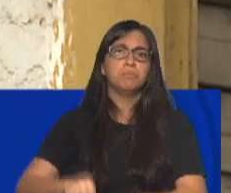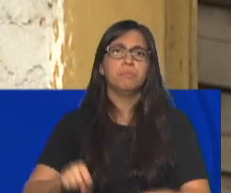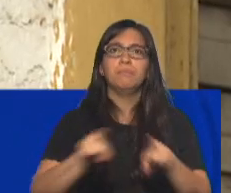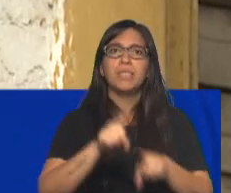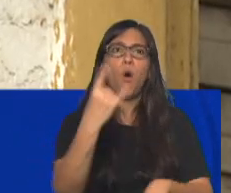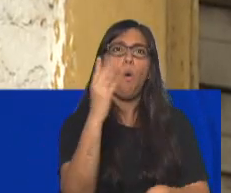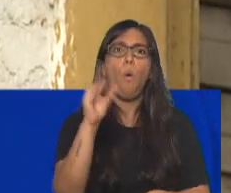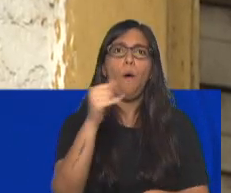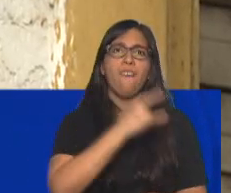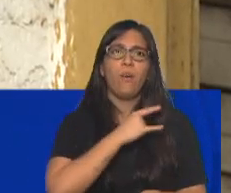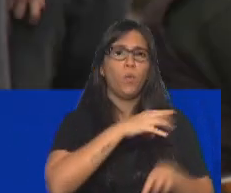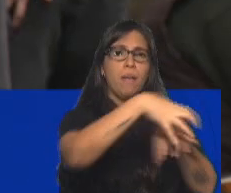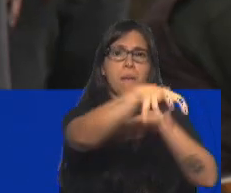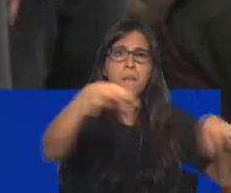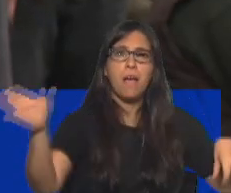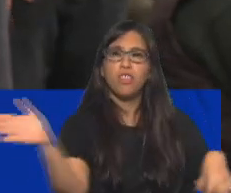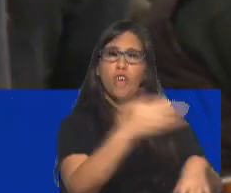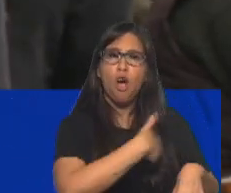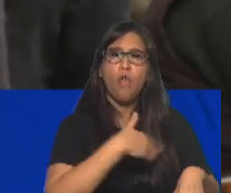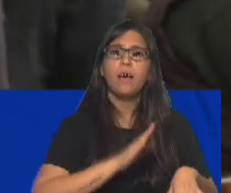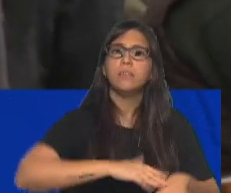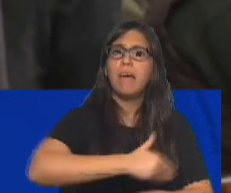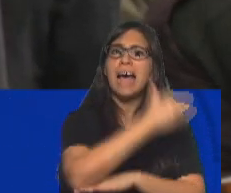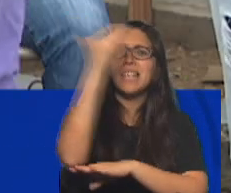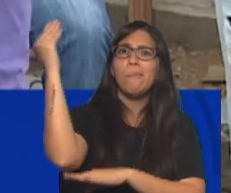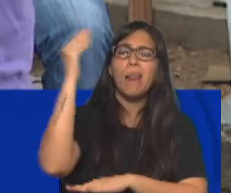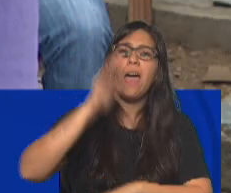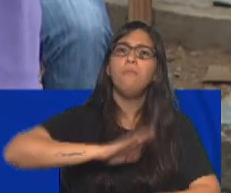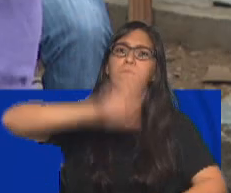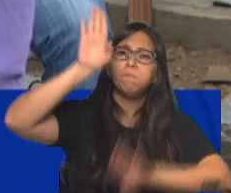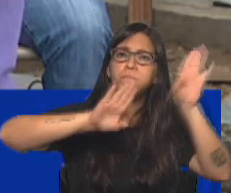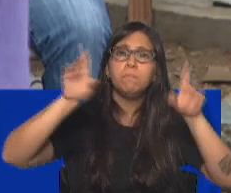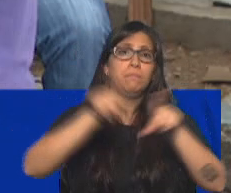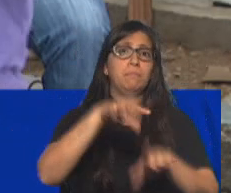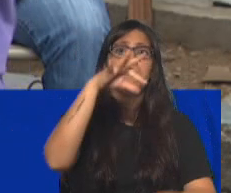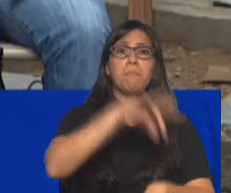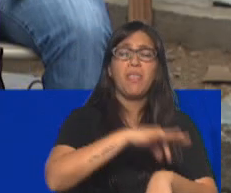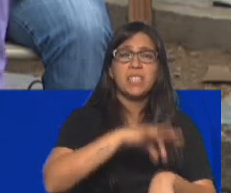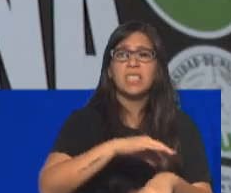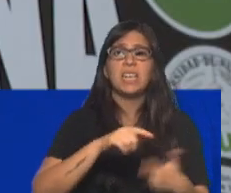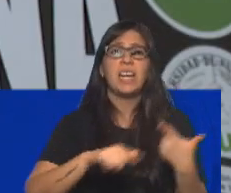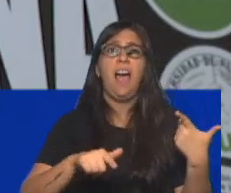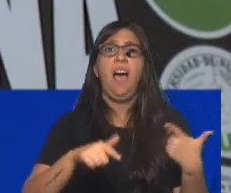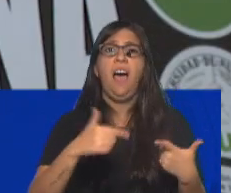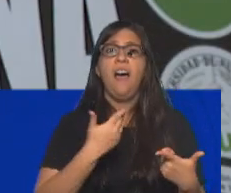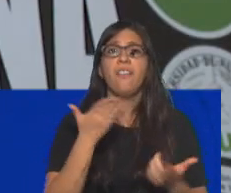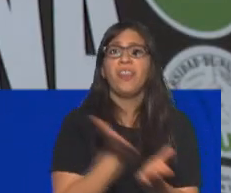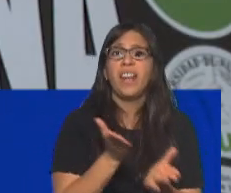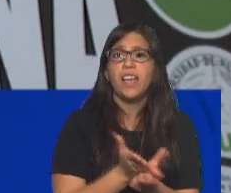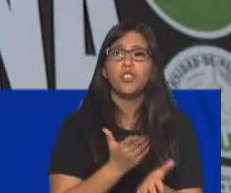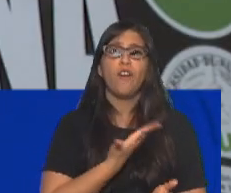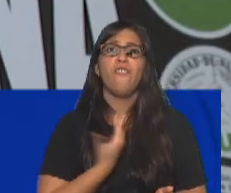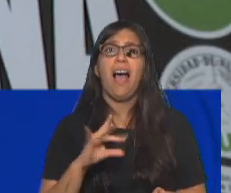ua que tomaron el impulso también de votar medidas de Lucha como medicina como exacta fadu derecho y